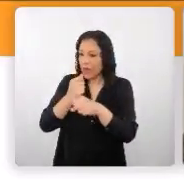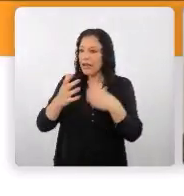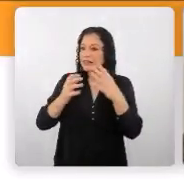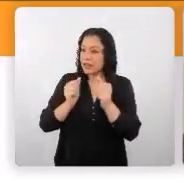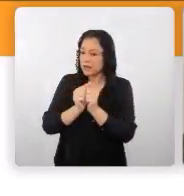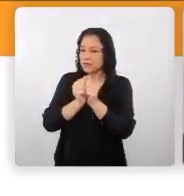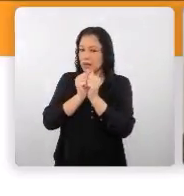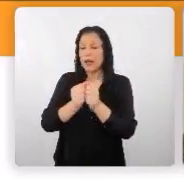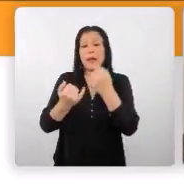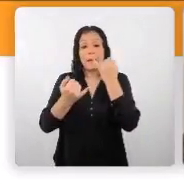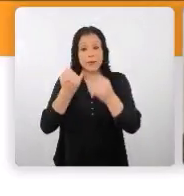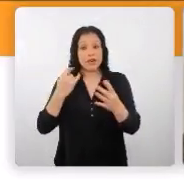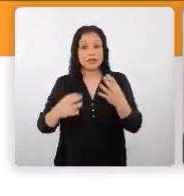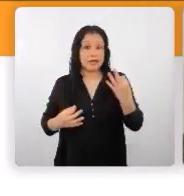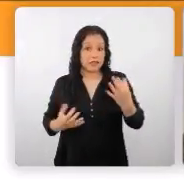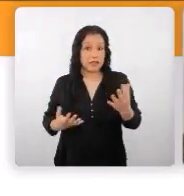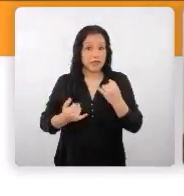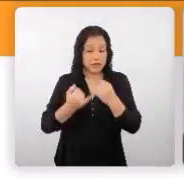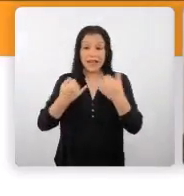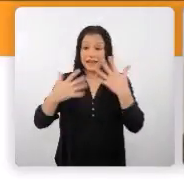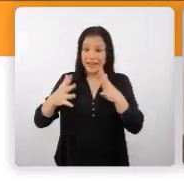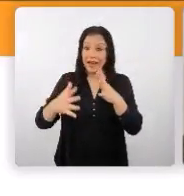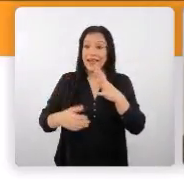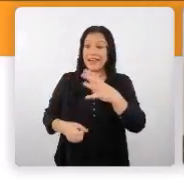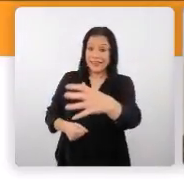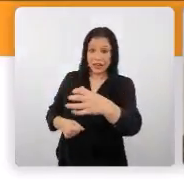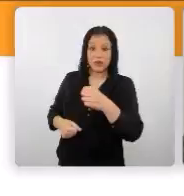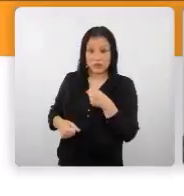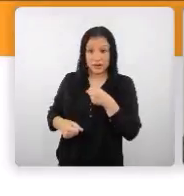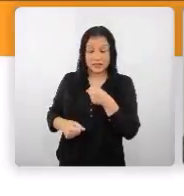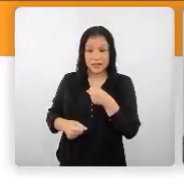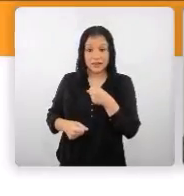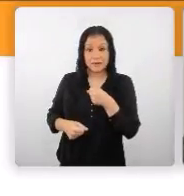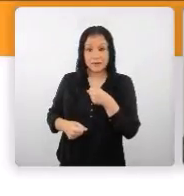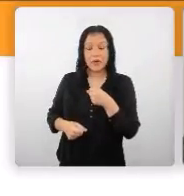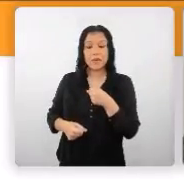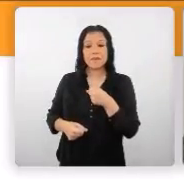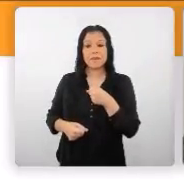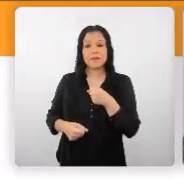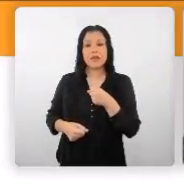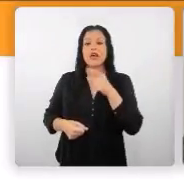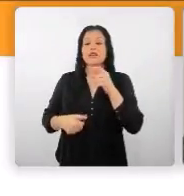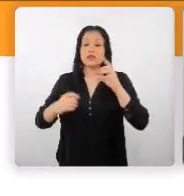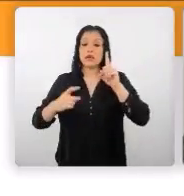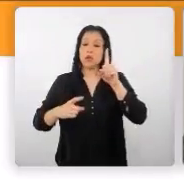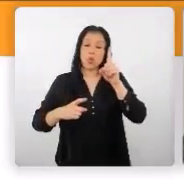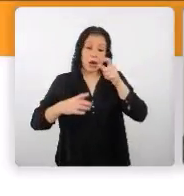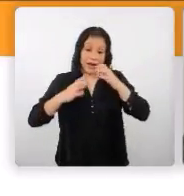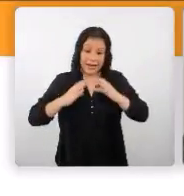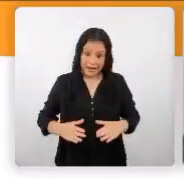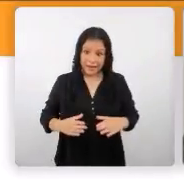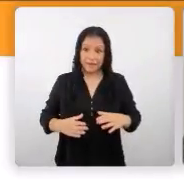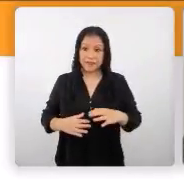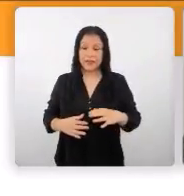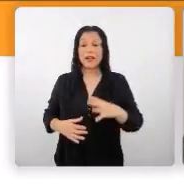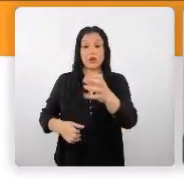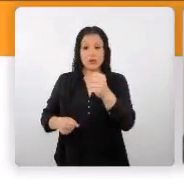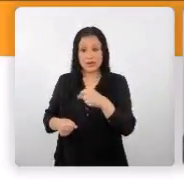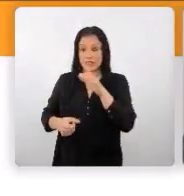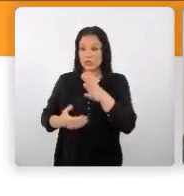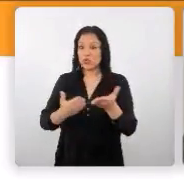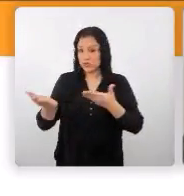si finalmente te contratan, si un cliente alemán contrata tus